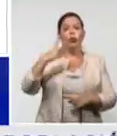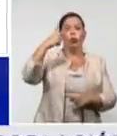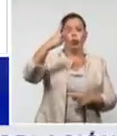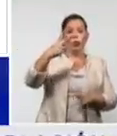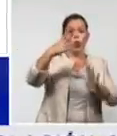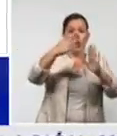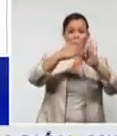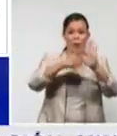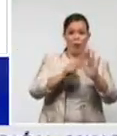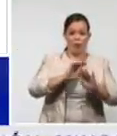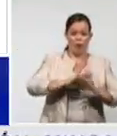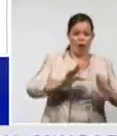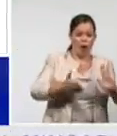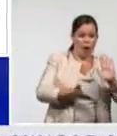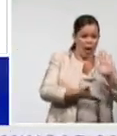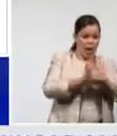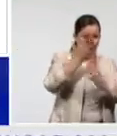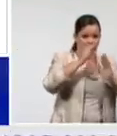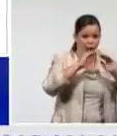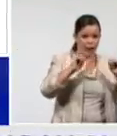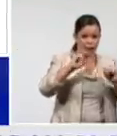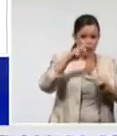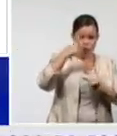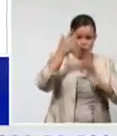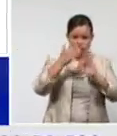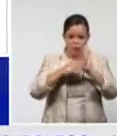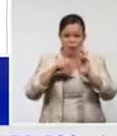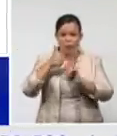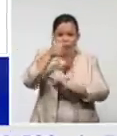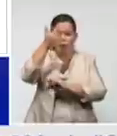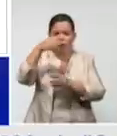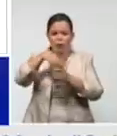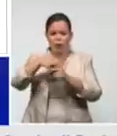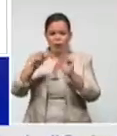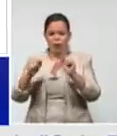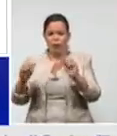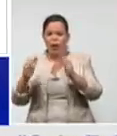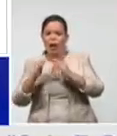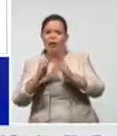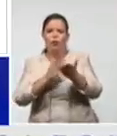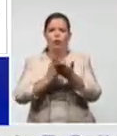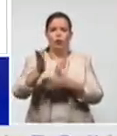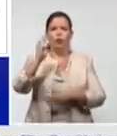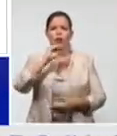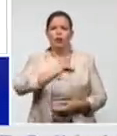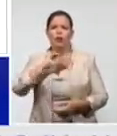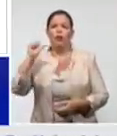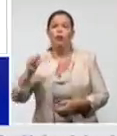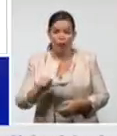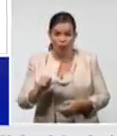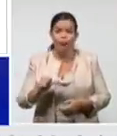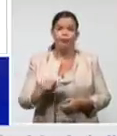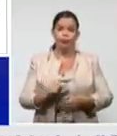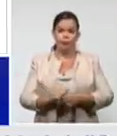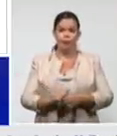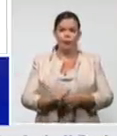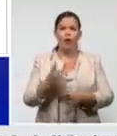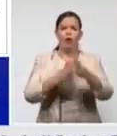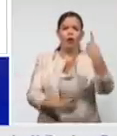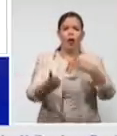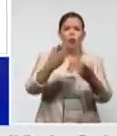dado de alta. Eso, o sea, por lo tanto, se plantea que